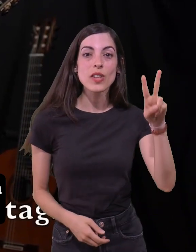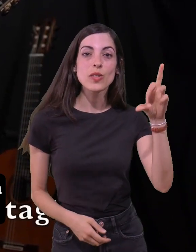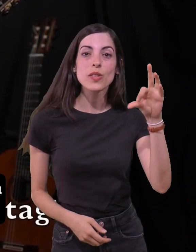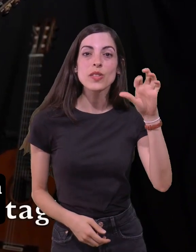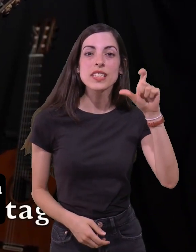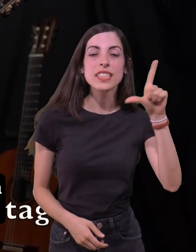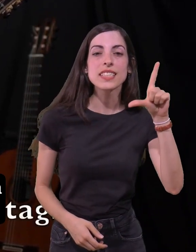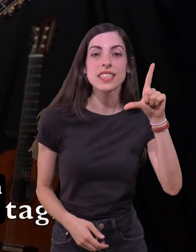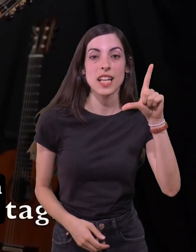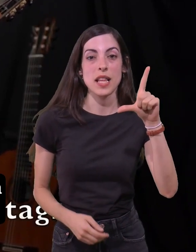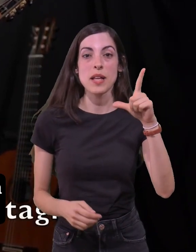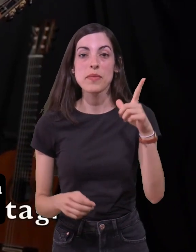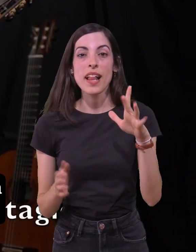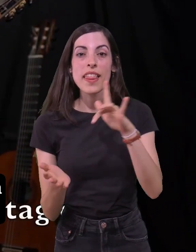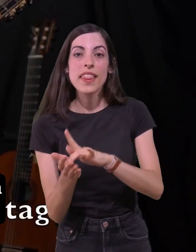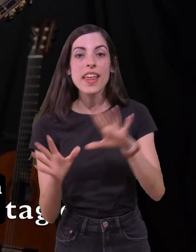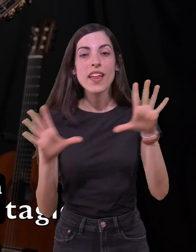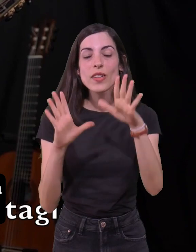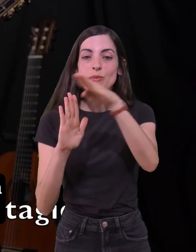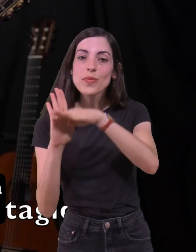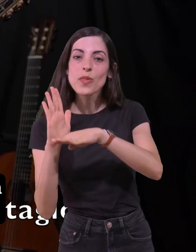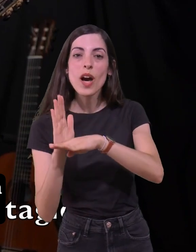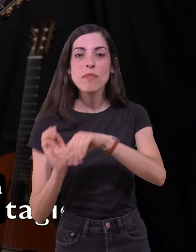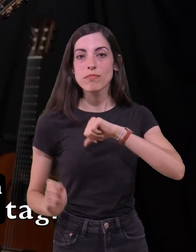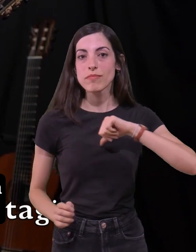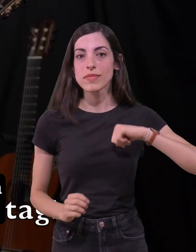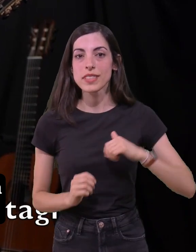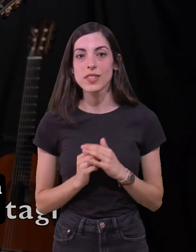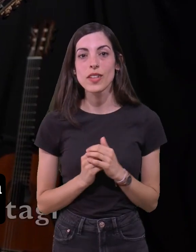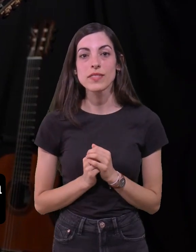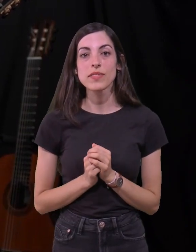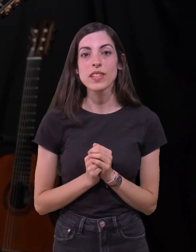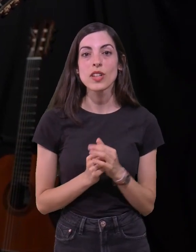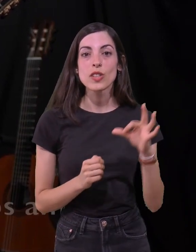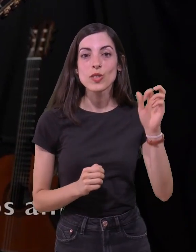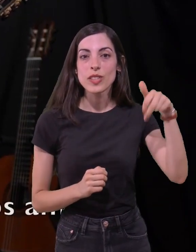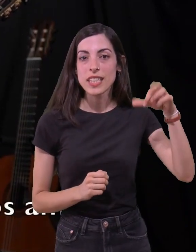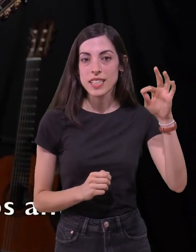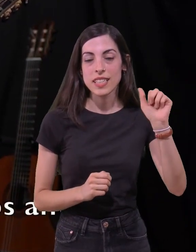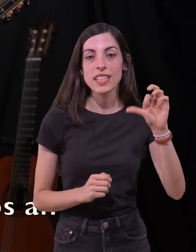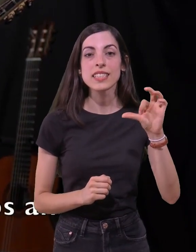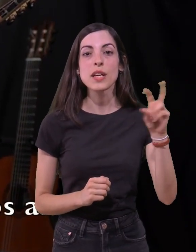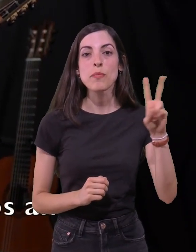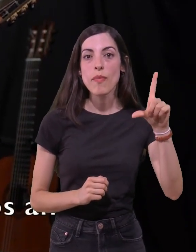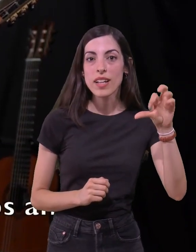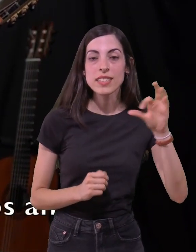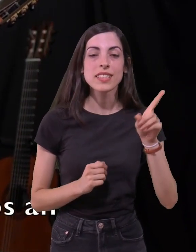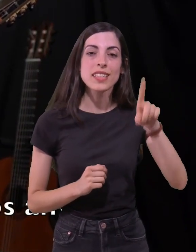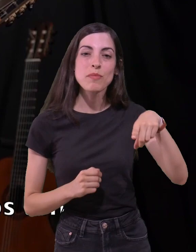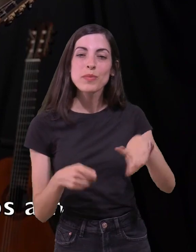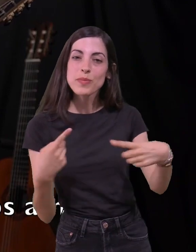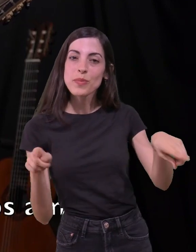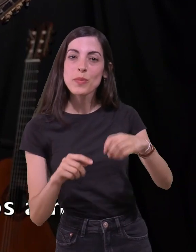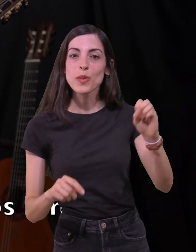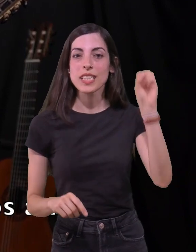Russell entre tanto ha previsto para el día 10 un programa muy personal con sonatas valses y hasta música celta tradicional